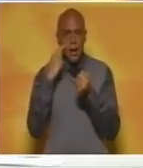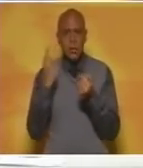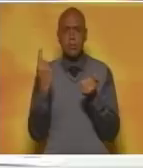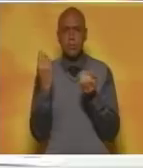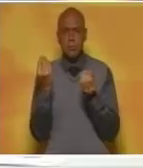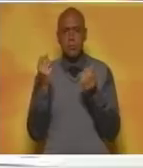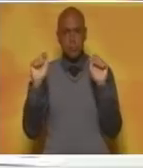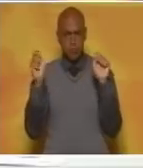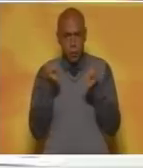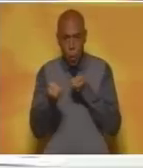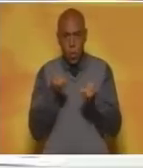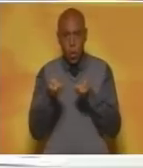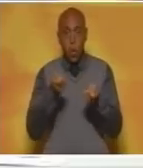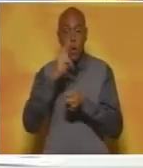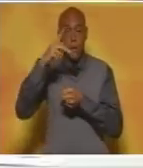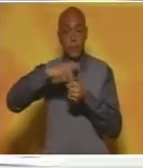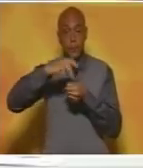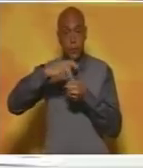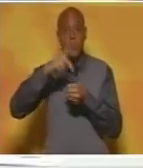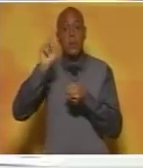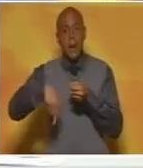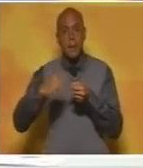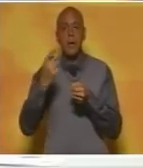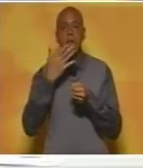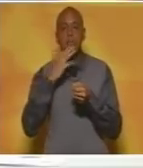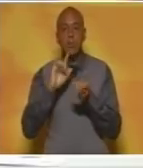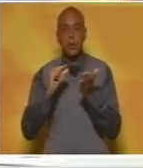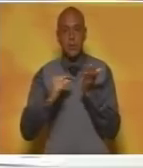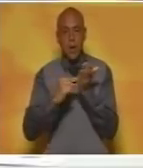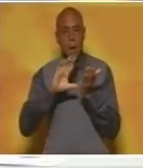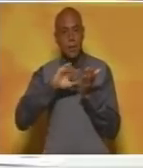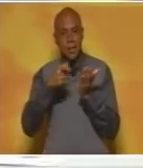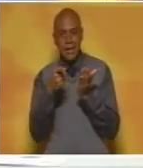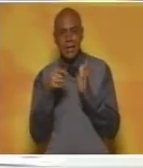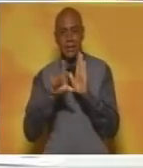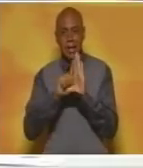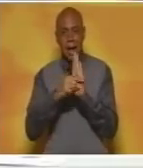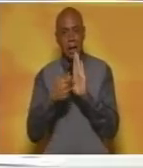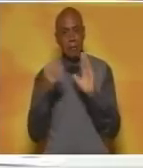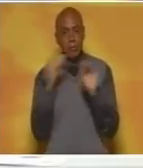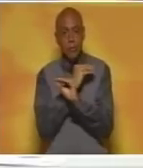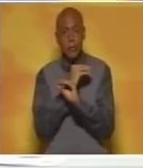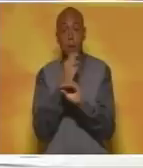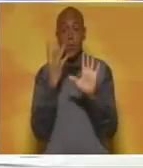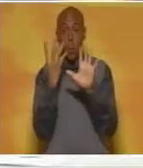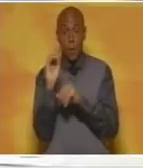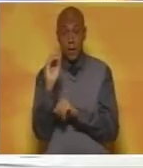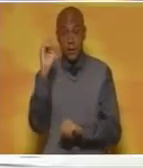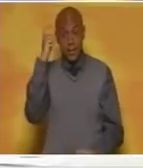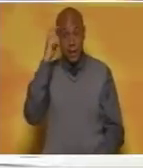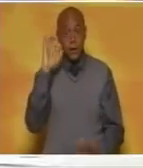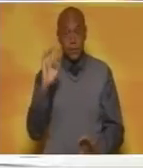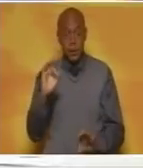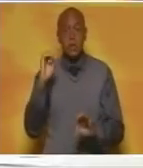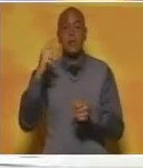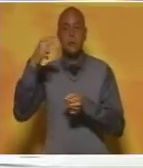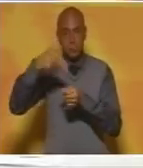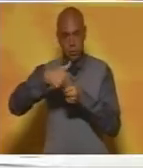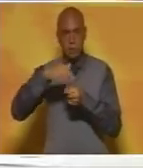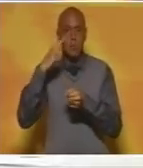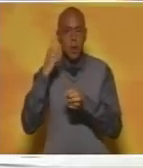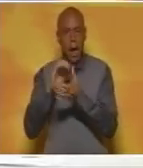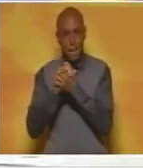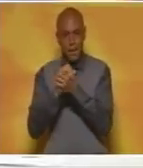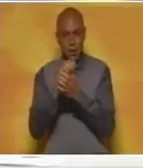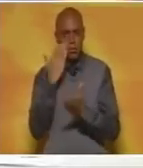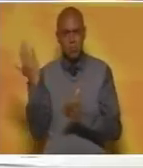y bloquear definitivamente los chips que se usen de manera ilegal. Estiman que en 90 días se estabilice el suministro en la entidad. Marine Glot